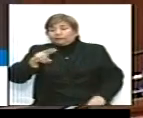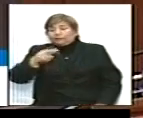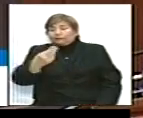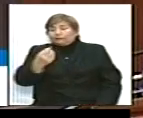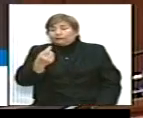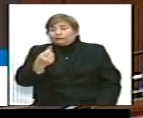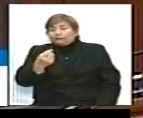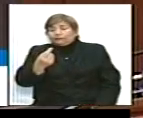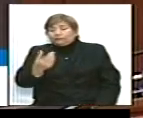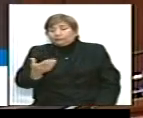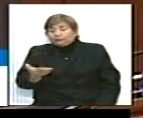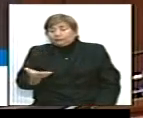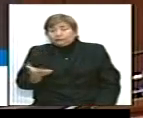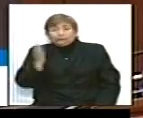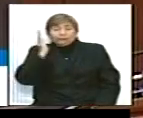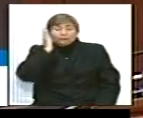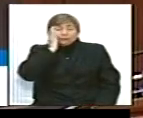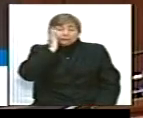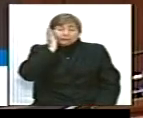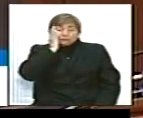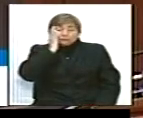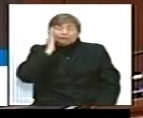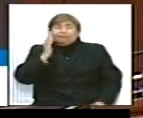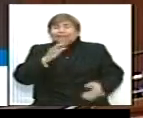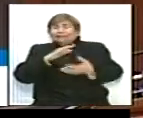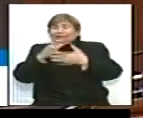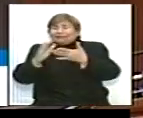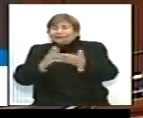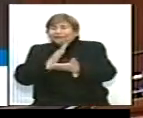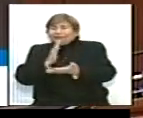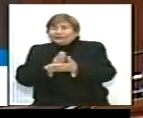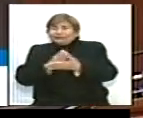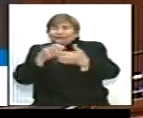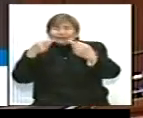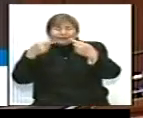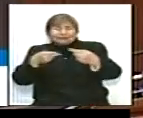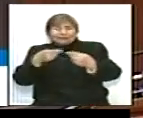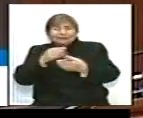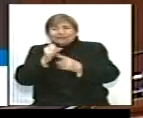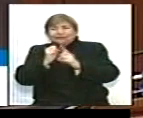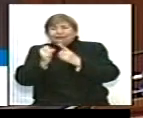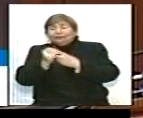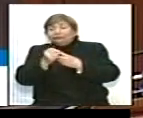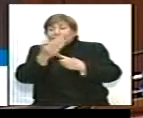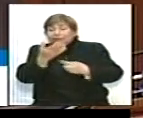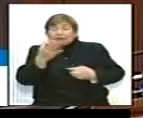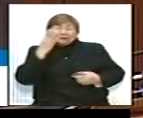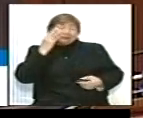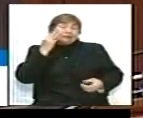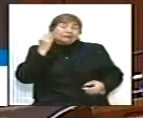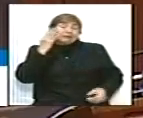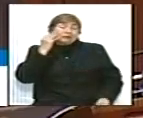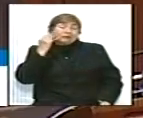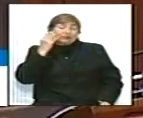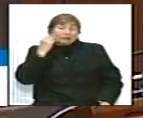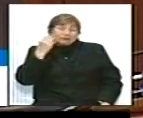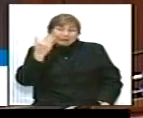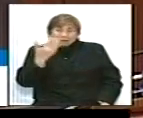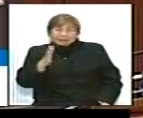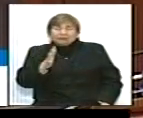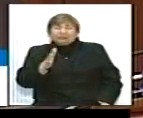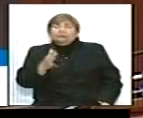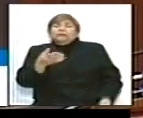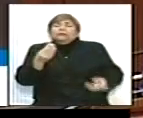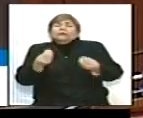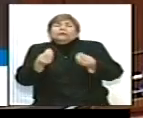2011. Si sabemos de los conflictos sociales y él tuvo la experiencia,